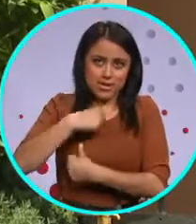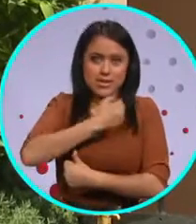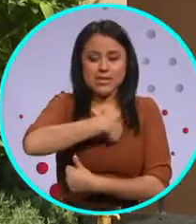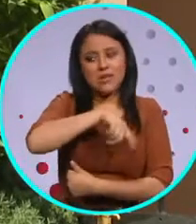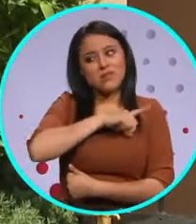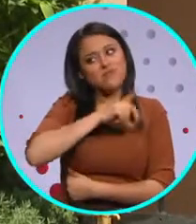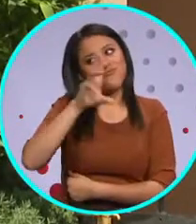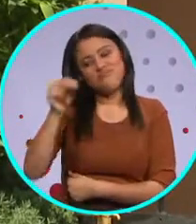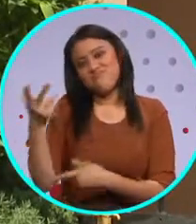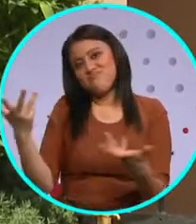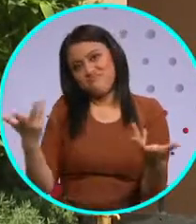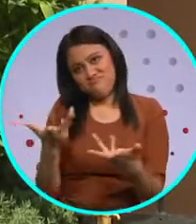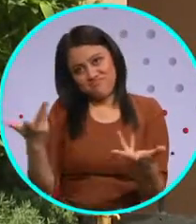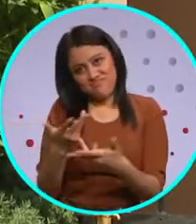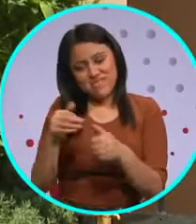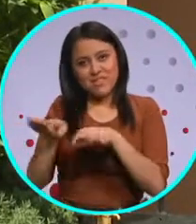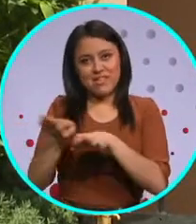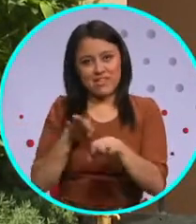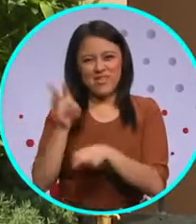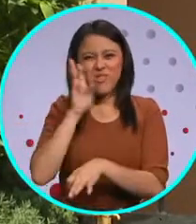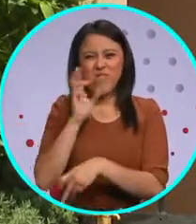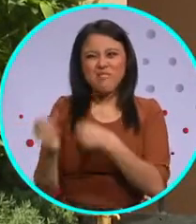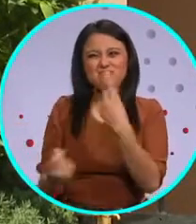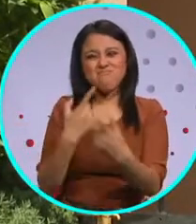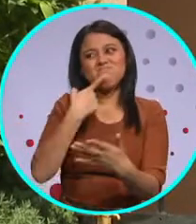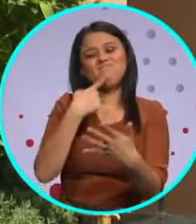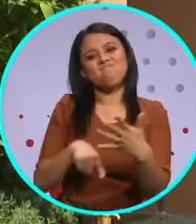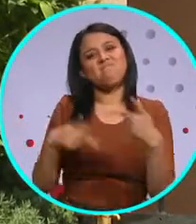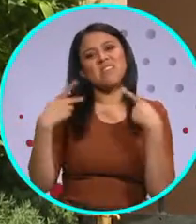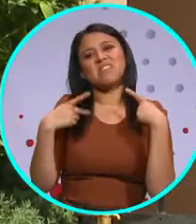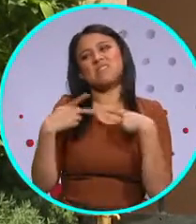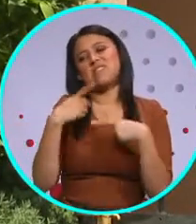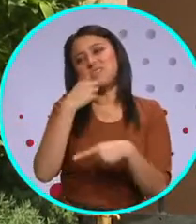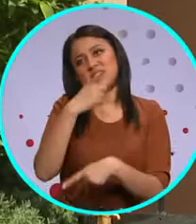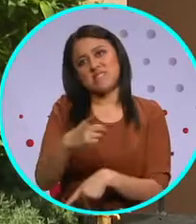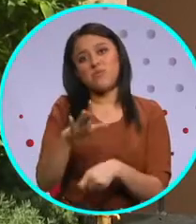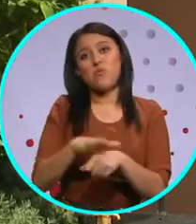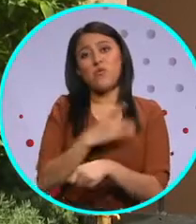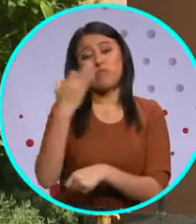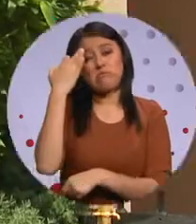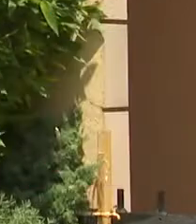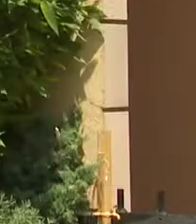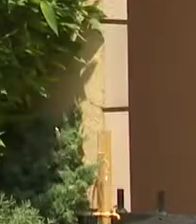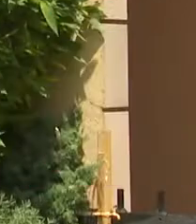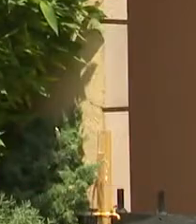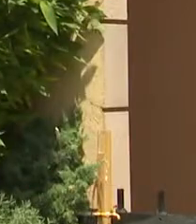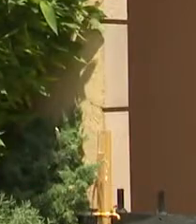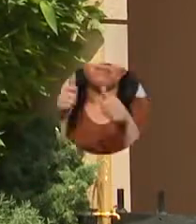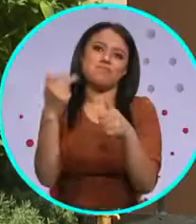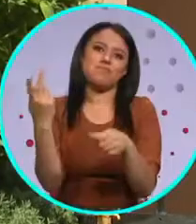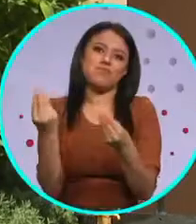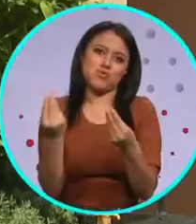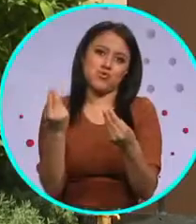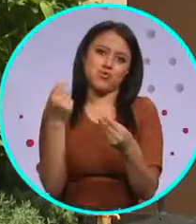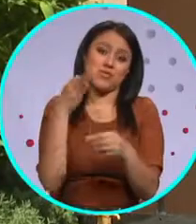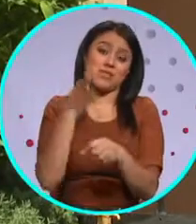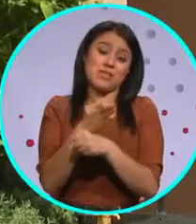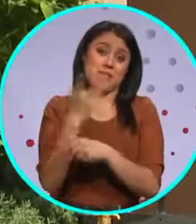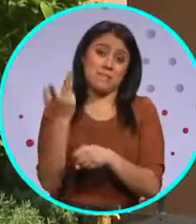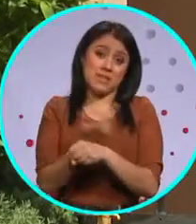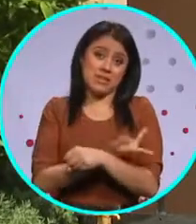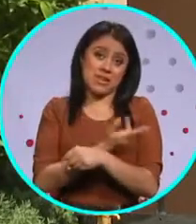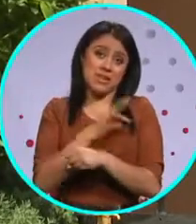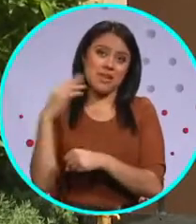no están haciendo lo propio aquí en la entidad hay muchas quejas por parte de los pacientes ya que dicen que tardan mucho en atenderlos y lo peor es que cuando las